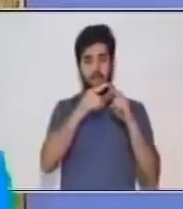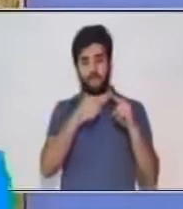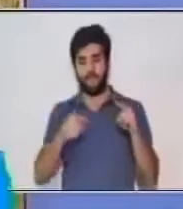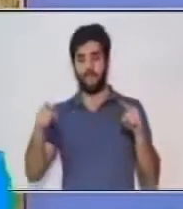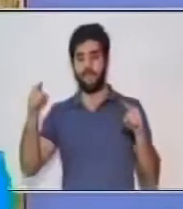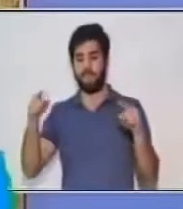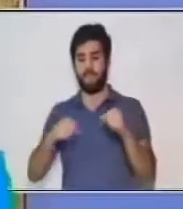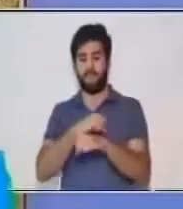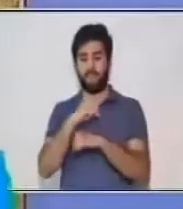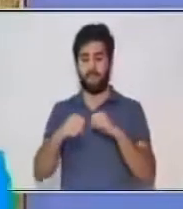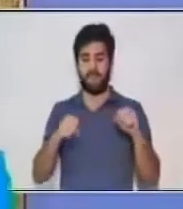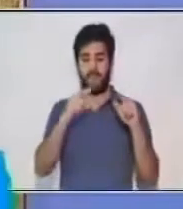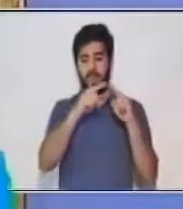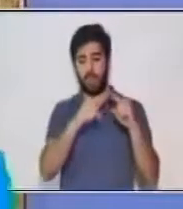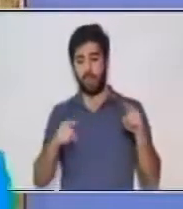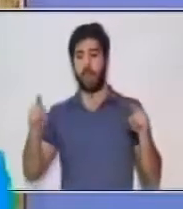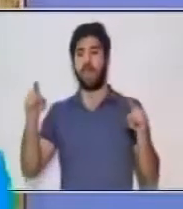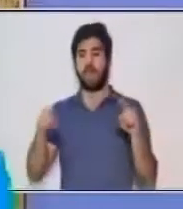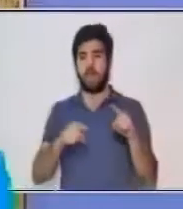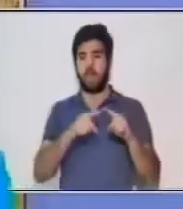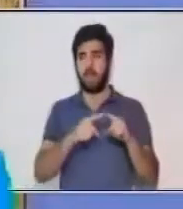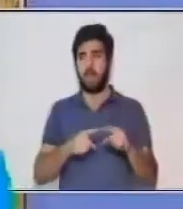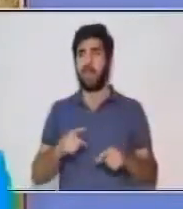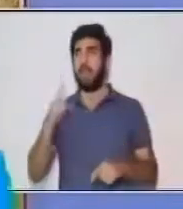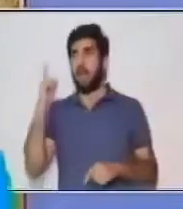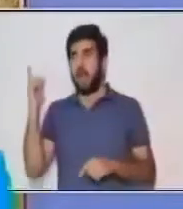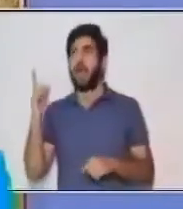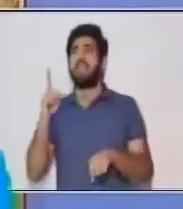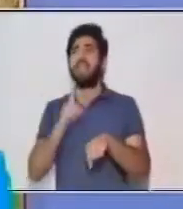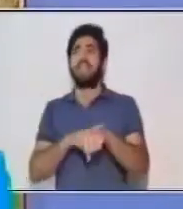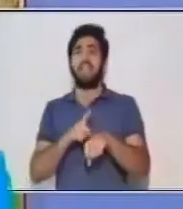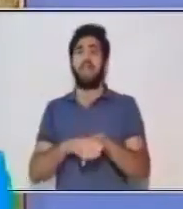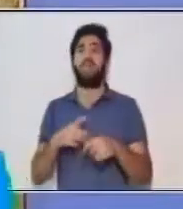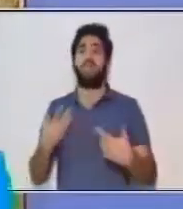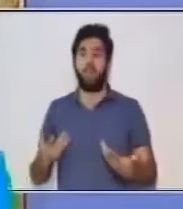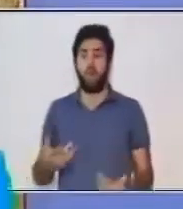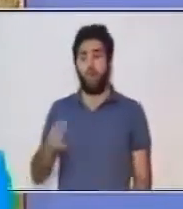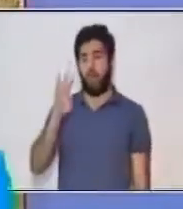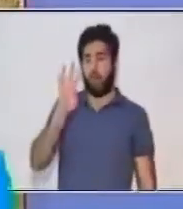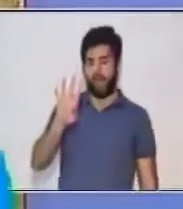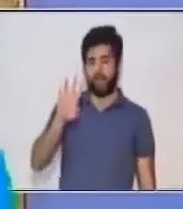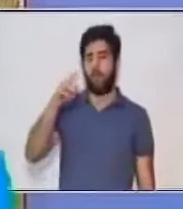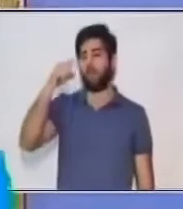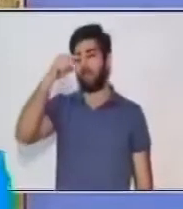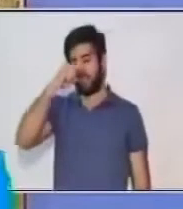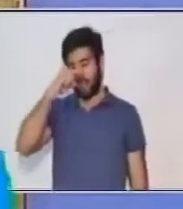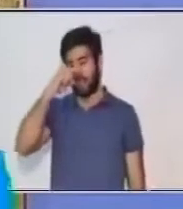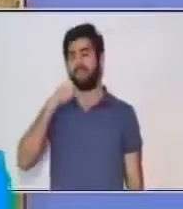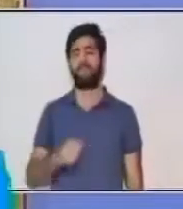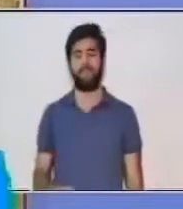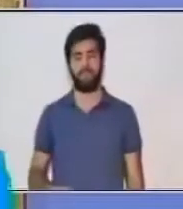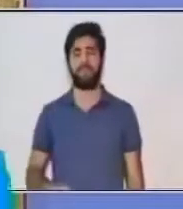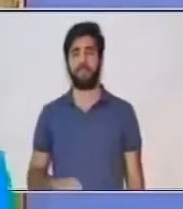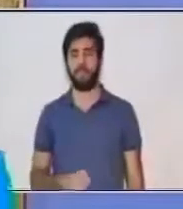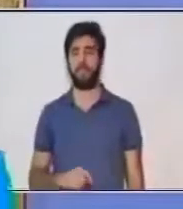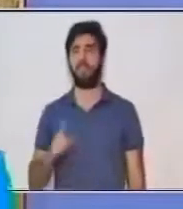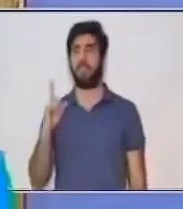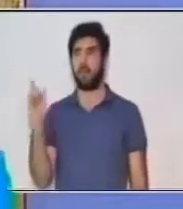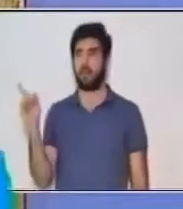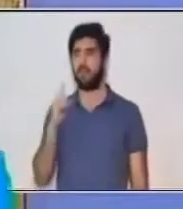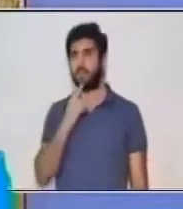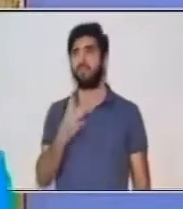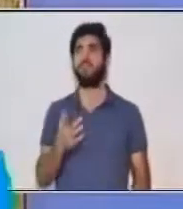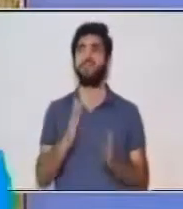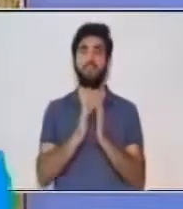recorrido y está en base a la función del tiempo, que es 4t. Nos piden graficar